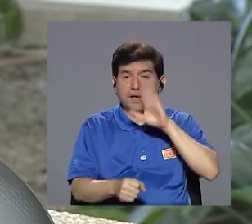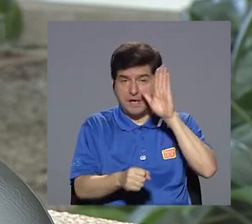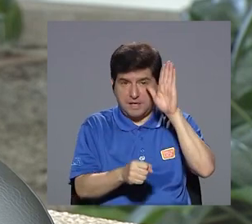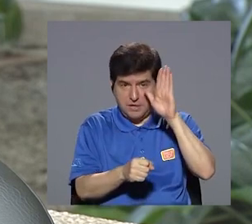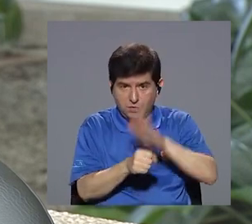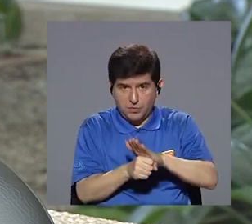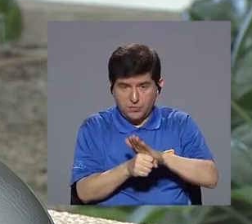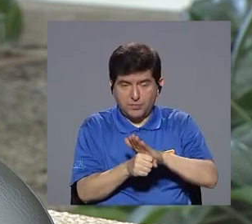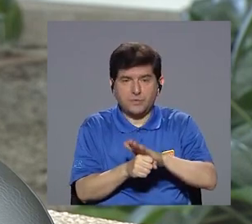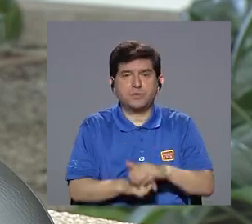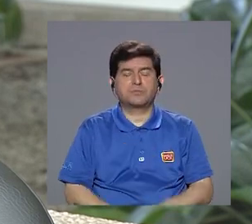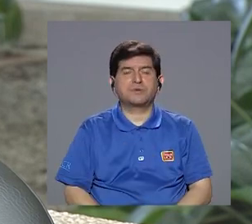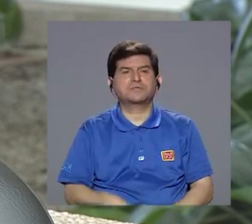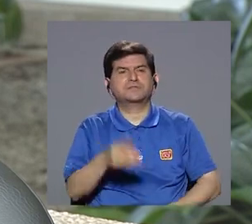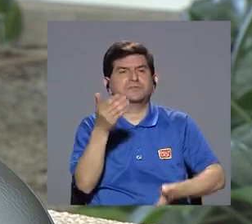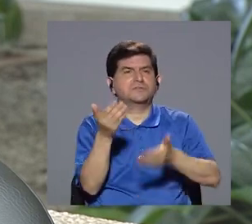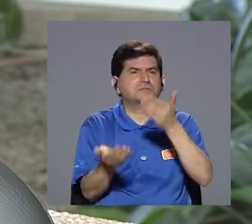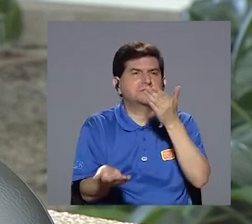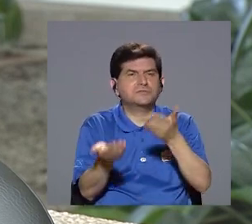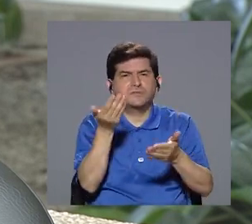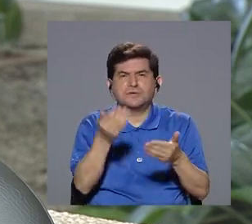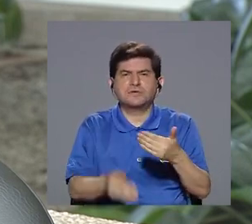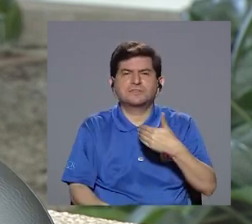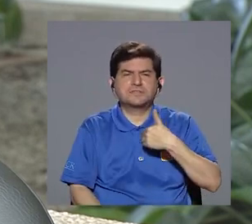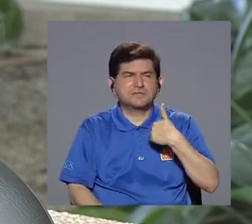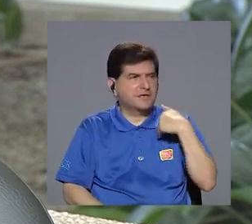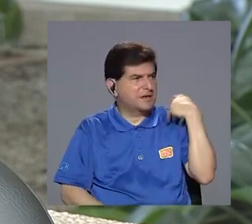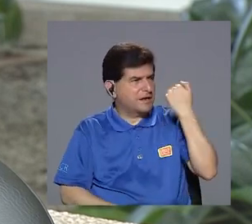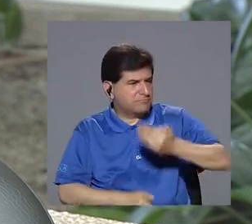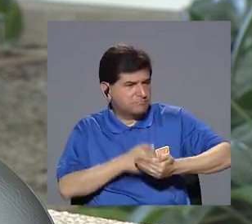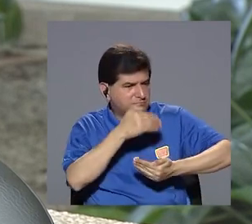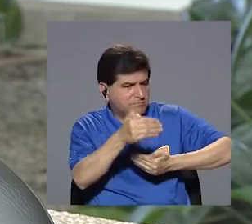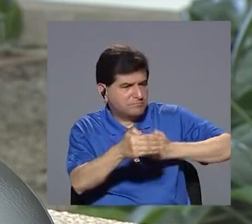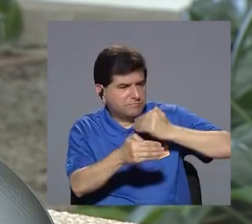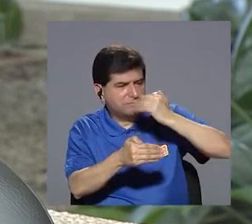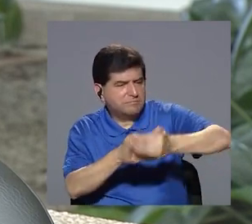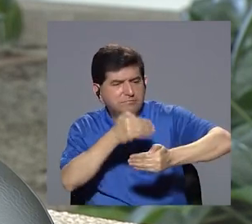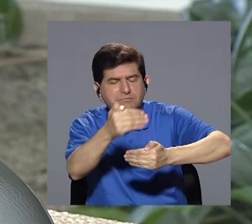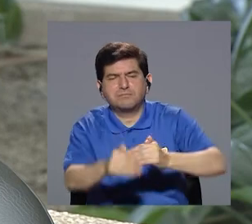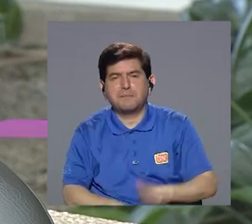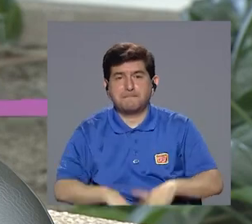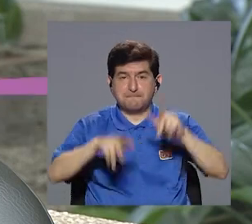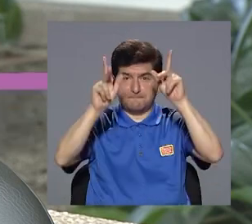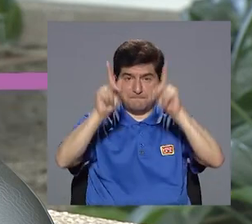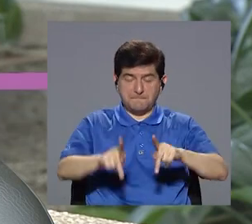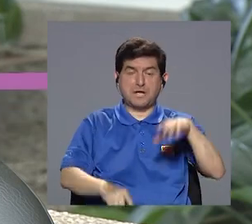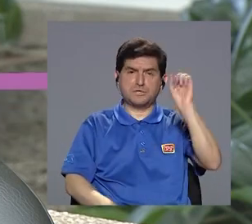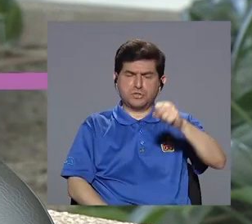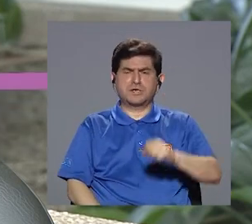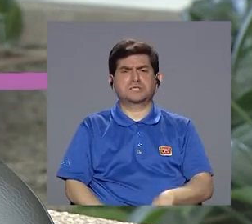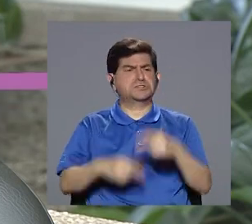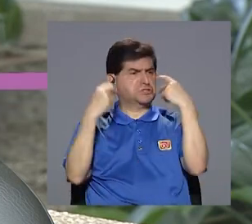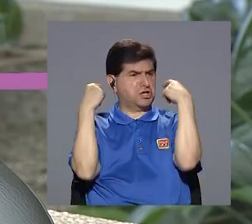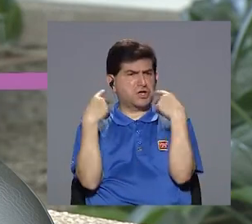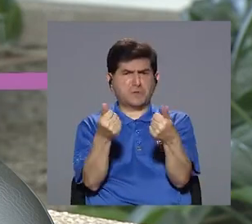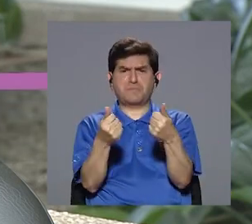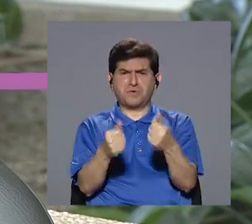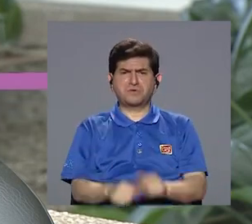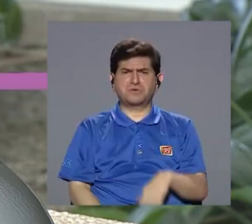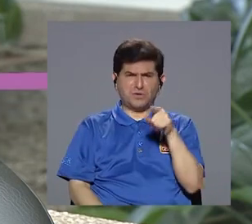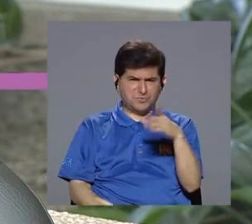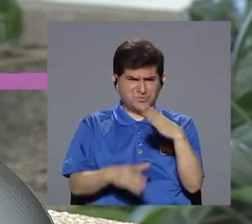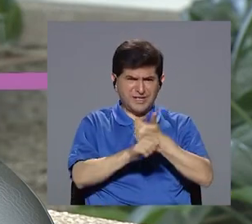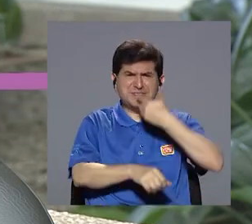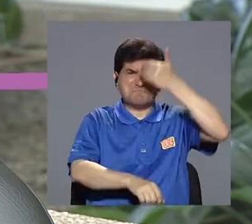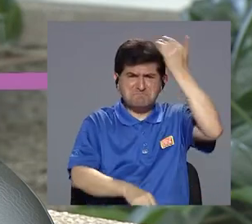ese compromiso, digamos, es un poco, se va obteniendo a través del proceso. O sea, porque la persona, si llegas de buenas a primeras a decirle